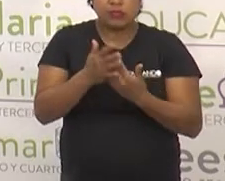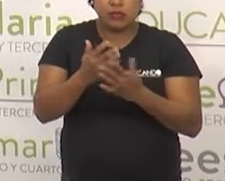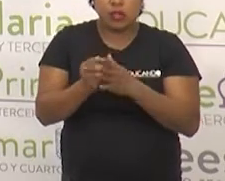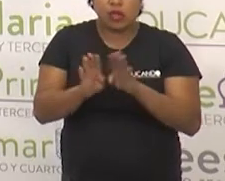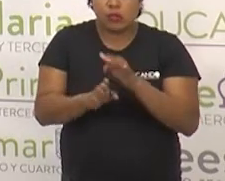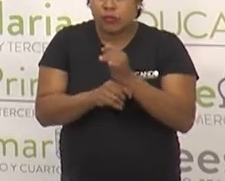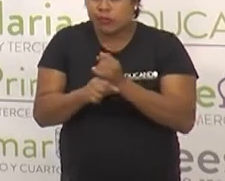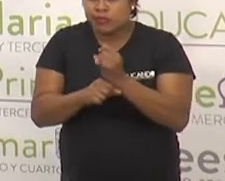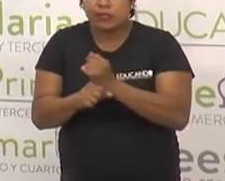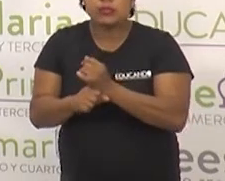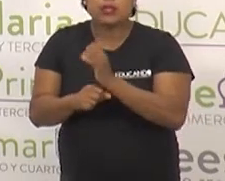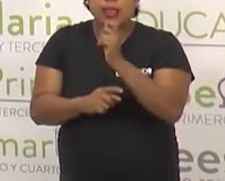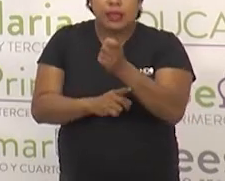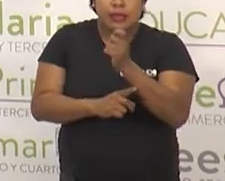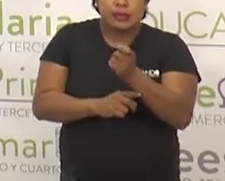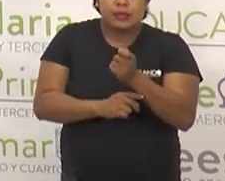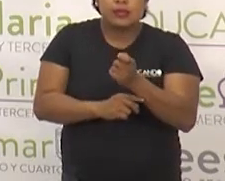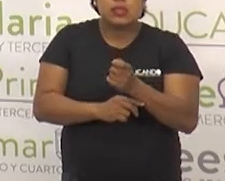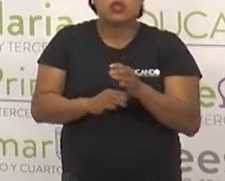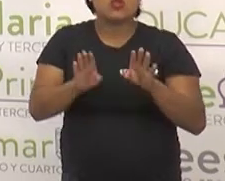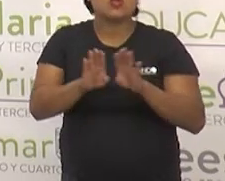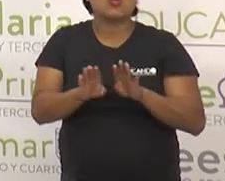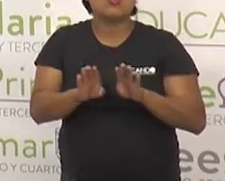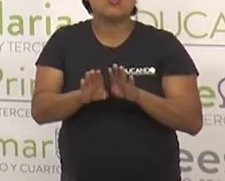mi investigación fue